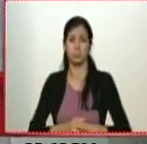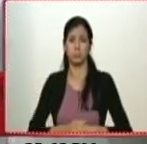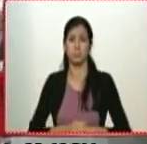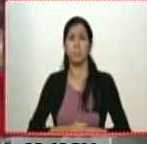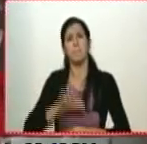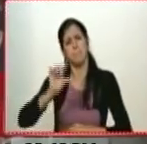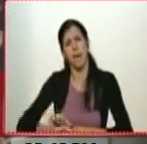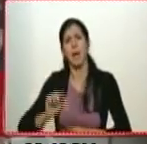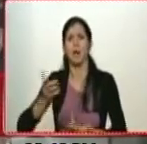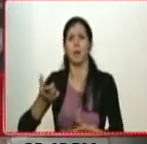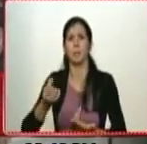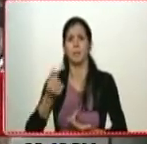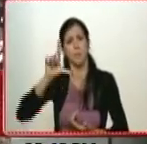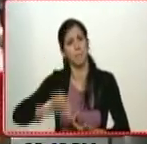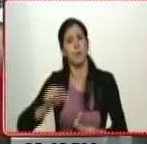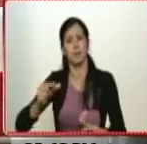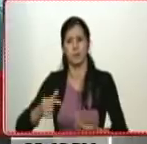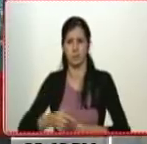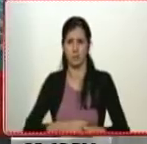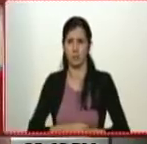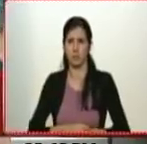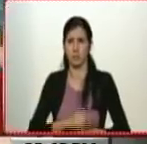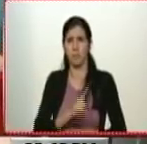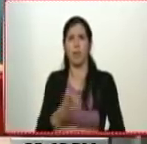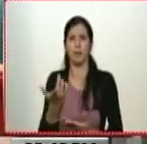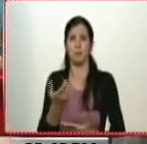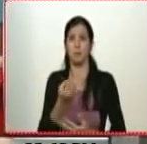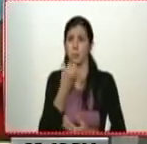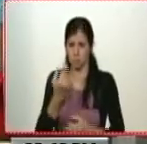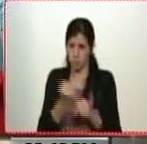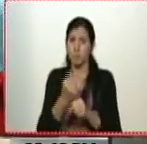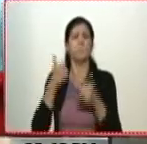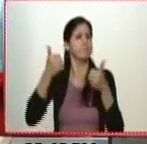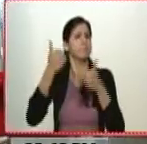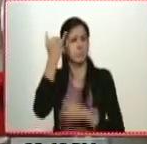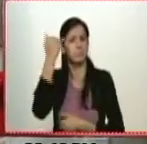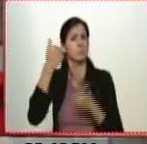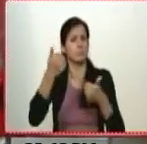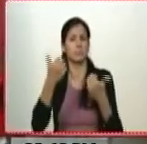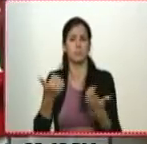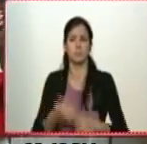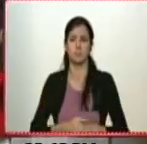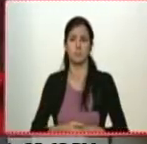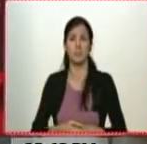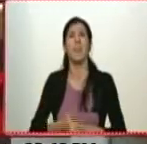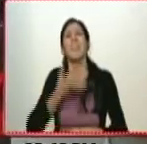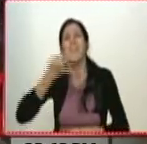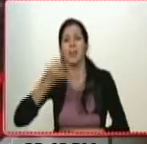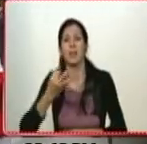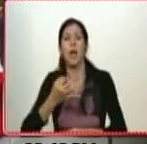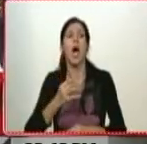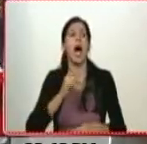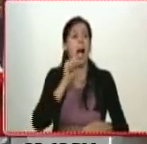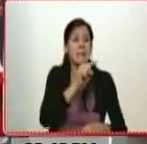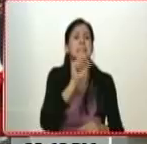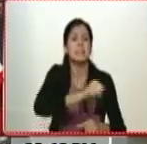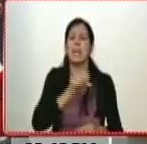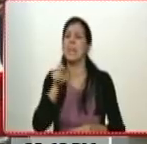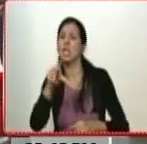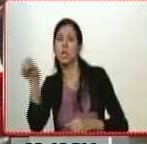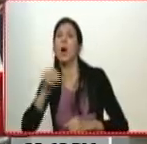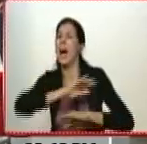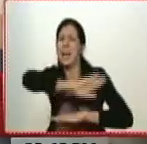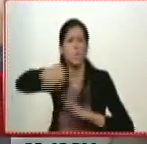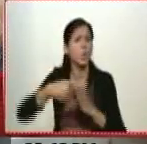precios. Apliquen la ley. ¿Me parece bueno el trabajo? Buenísimo, buenísimo. Que lo hagan de verdad, no es que a unos y a otros no, a todo,